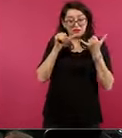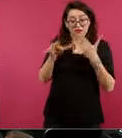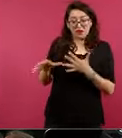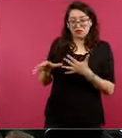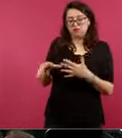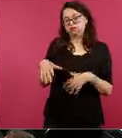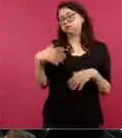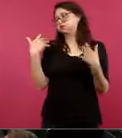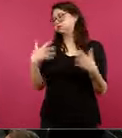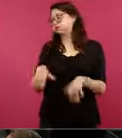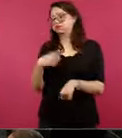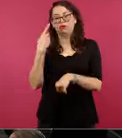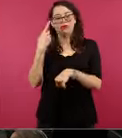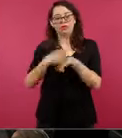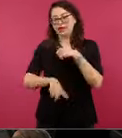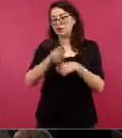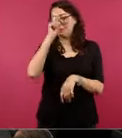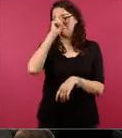¿Cuánto nos hubiésemos evitado?